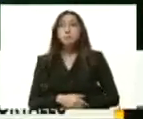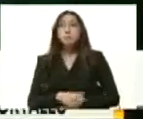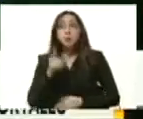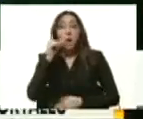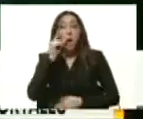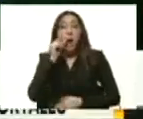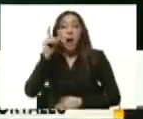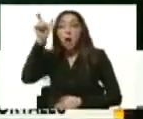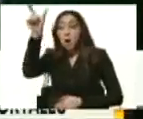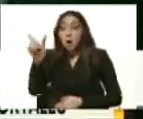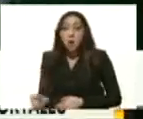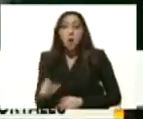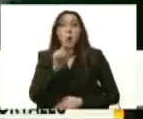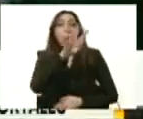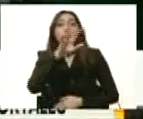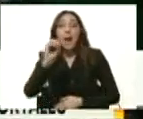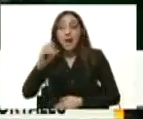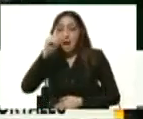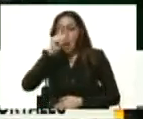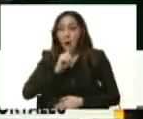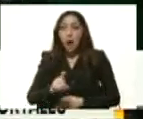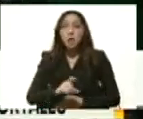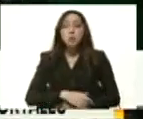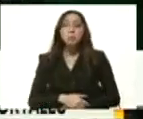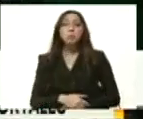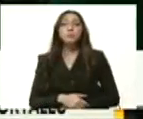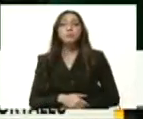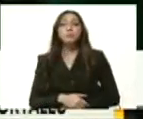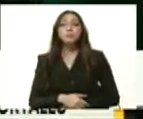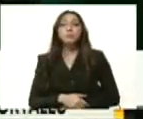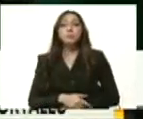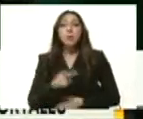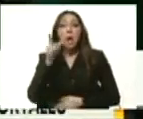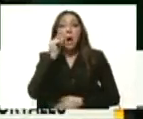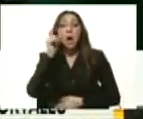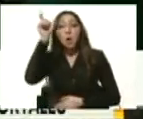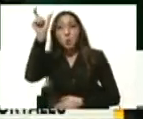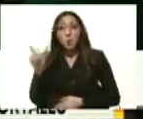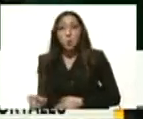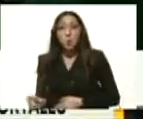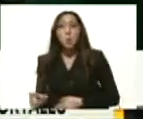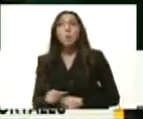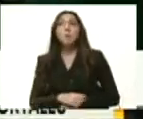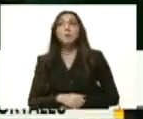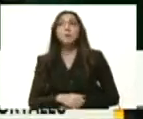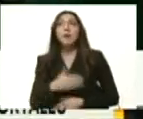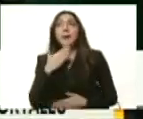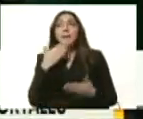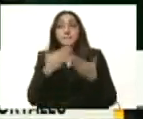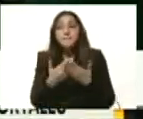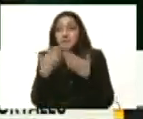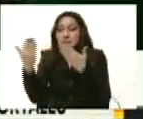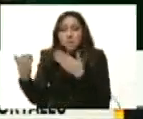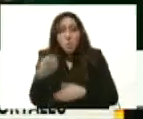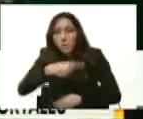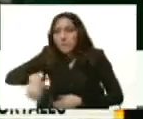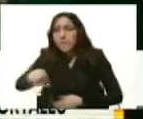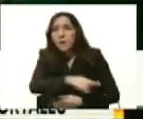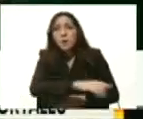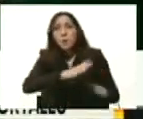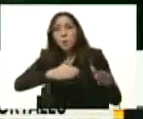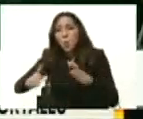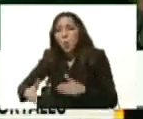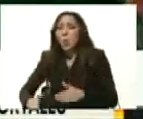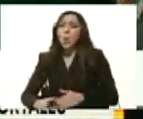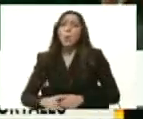Sebastián Moro, 40 años. Y Roger González. Pido para todos ellos un